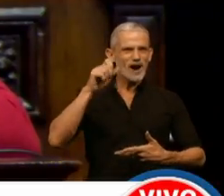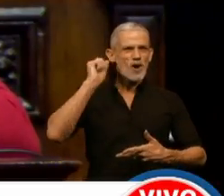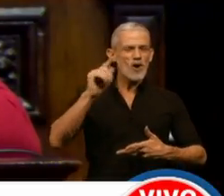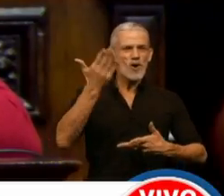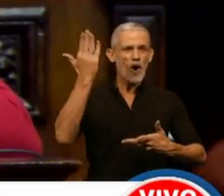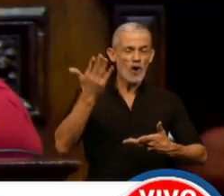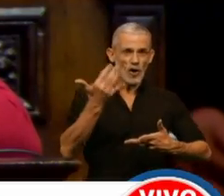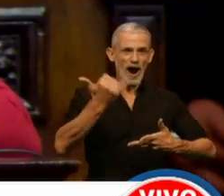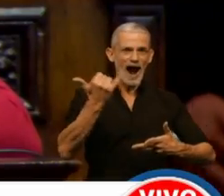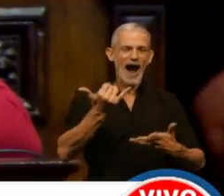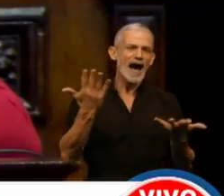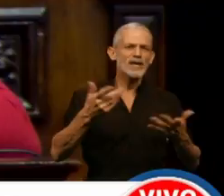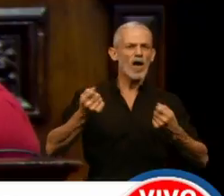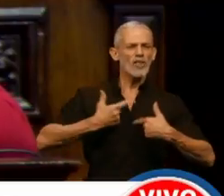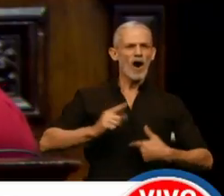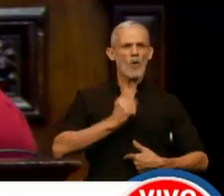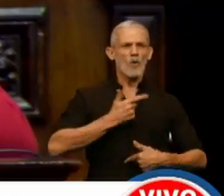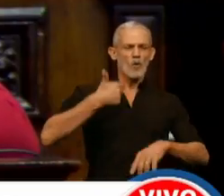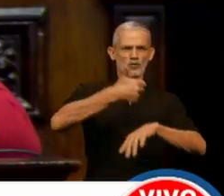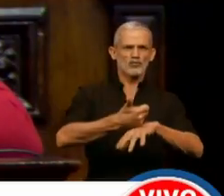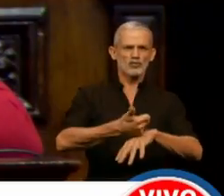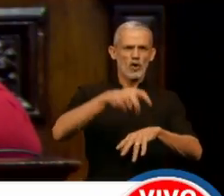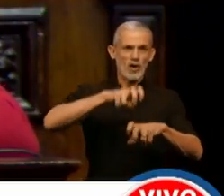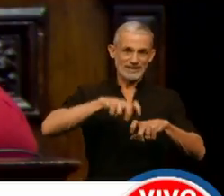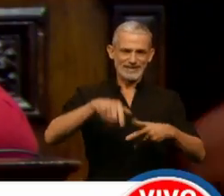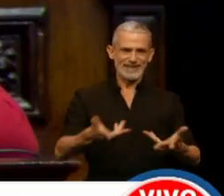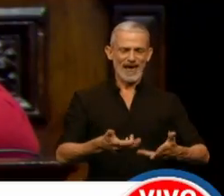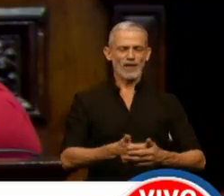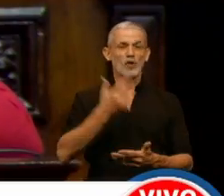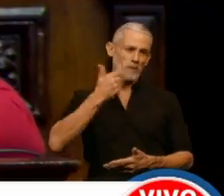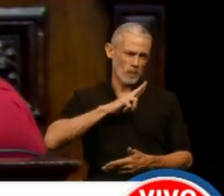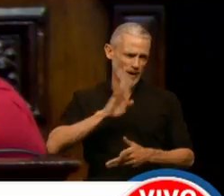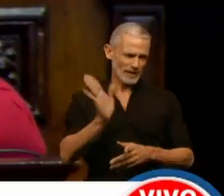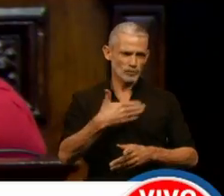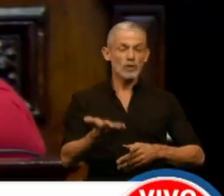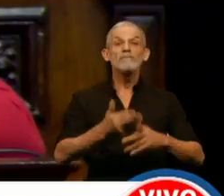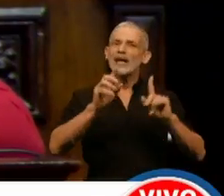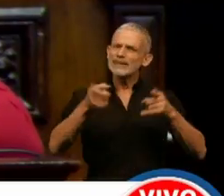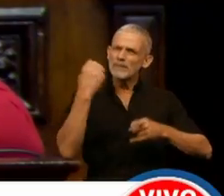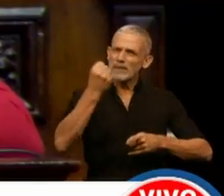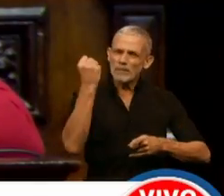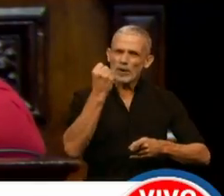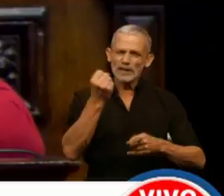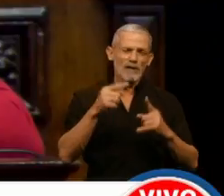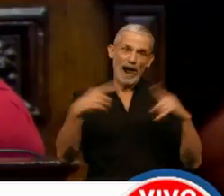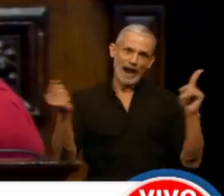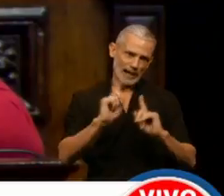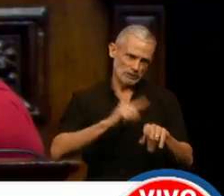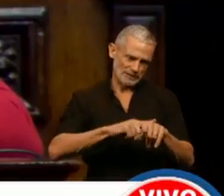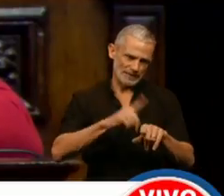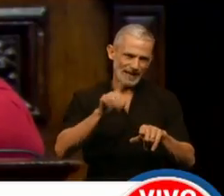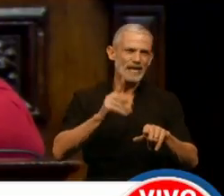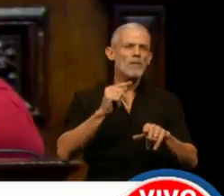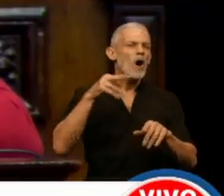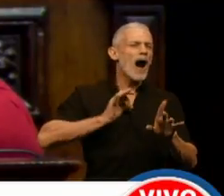nos nos da honor estar sentados acá en algún punto y sentadas otra cosa para tener en cuenta no me quiero acceder del tiempo